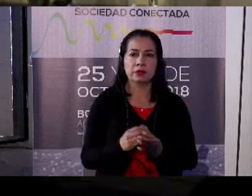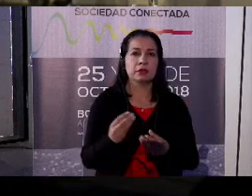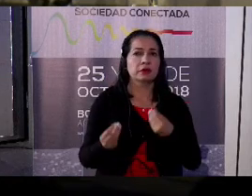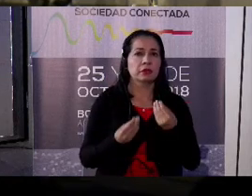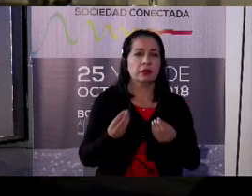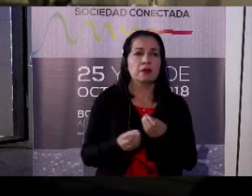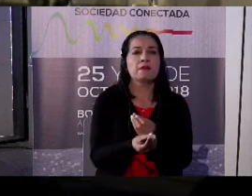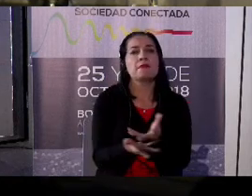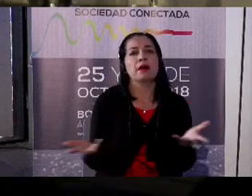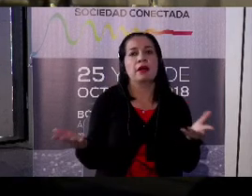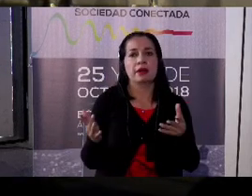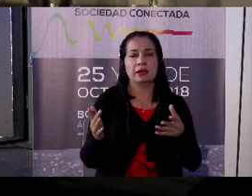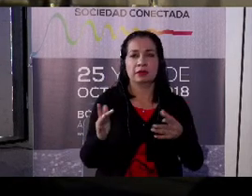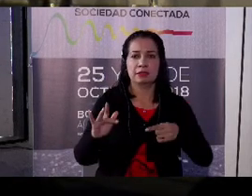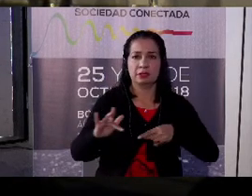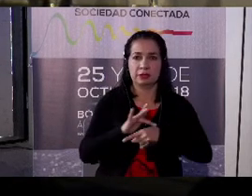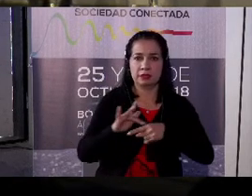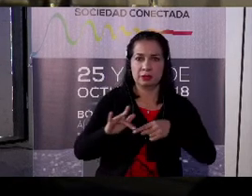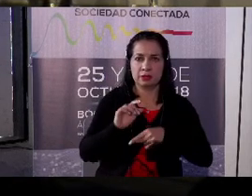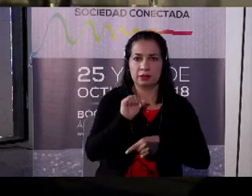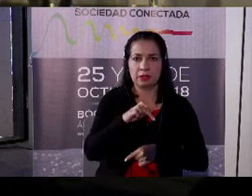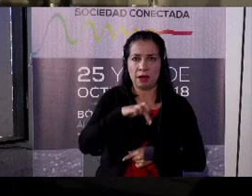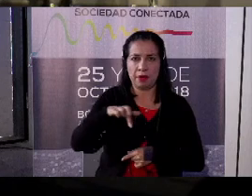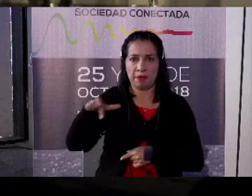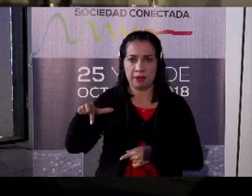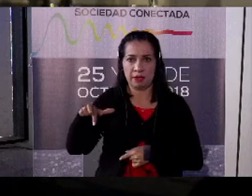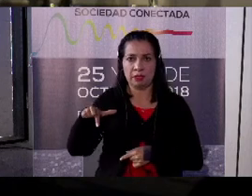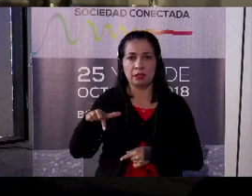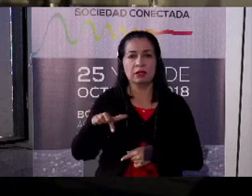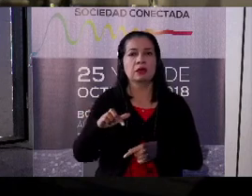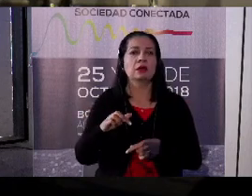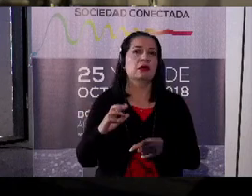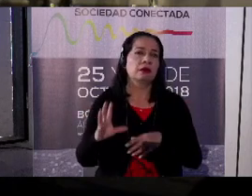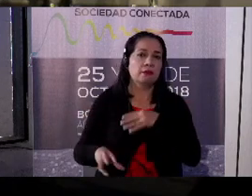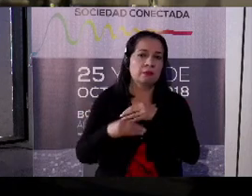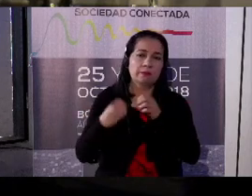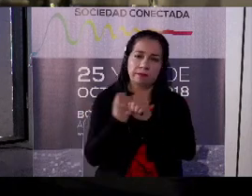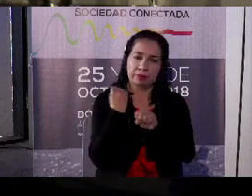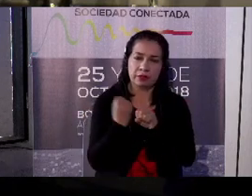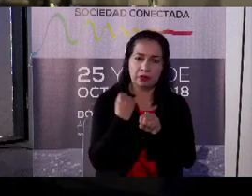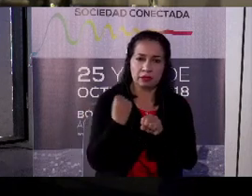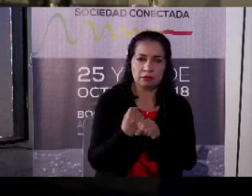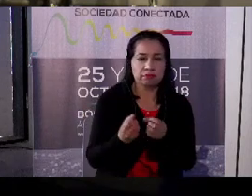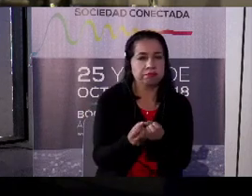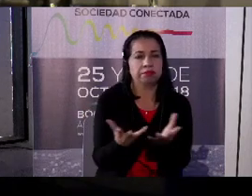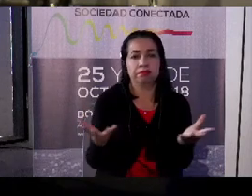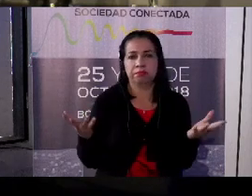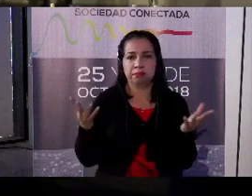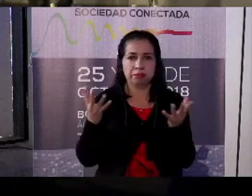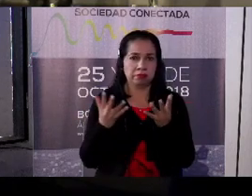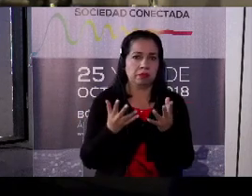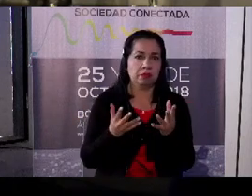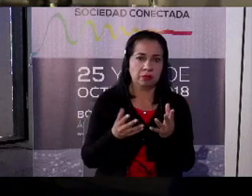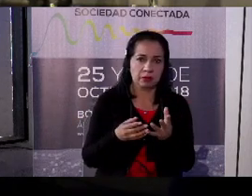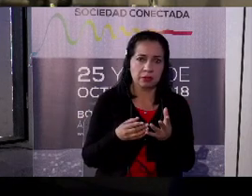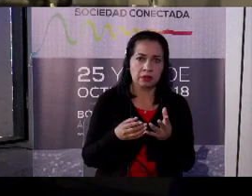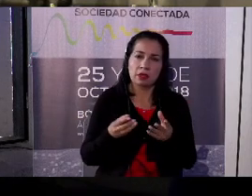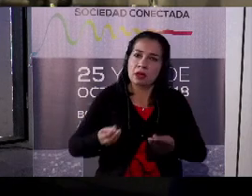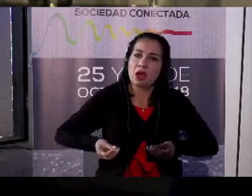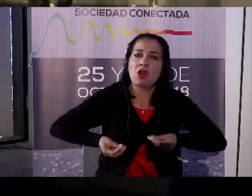varias aplicaciones y también trabajamos con muchas de los proveedores de